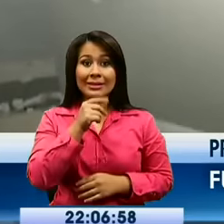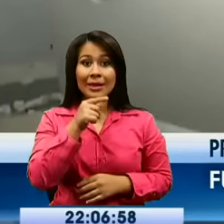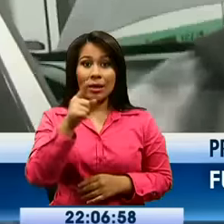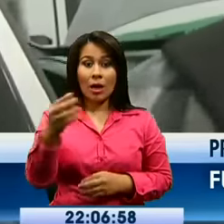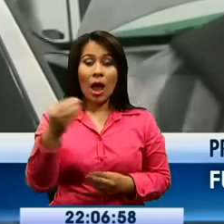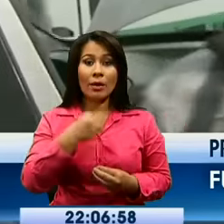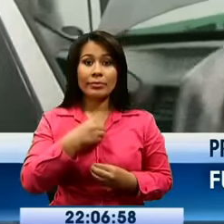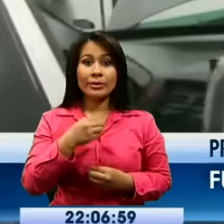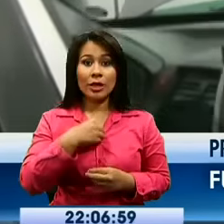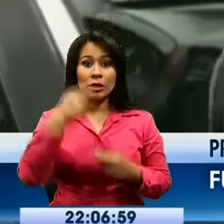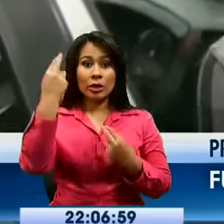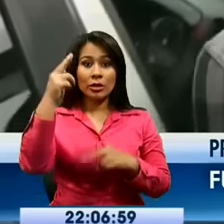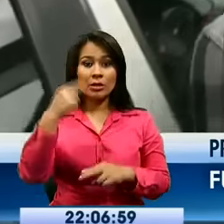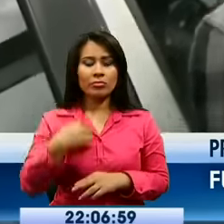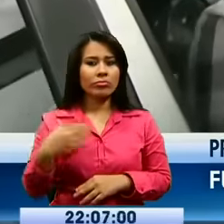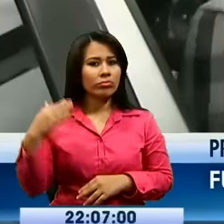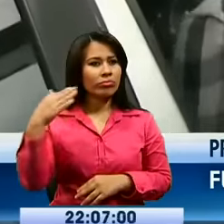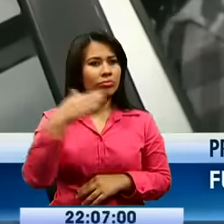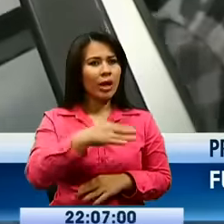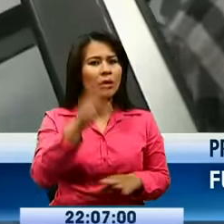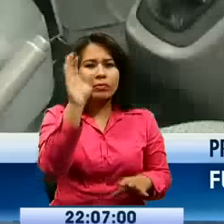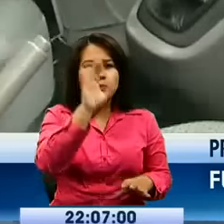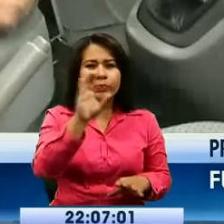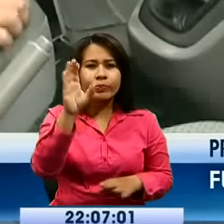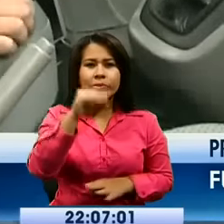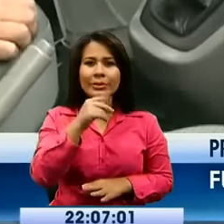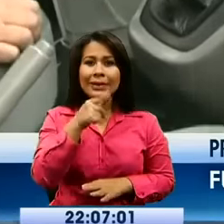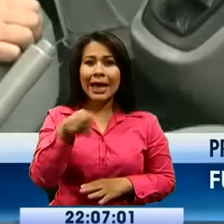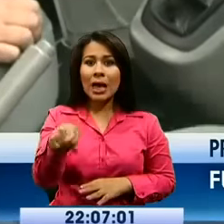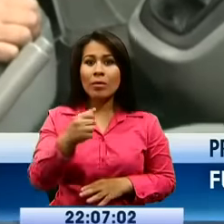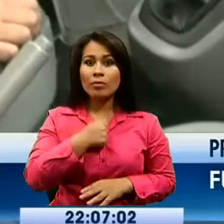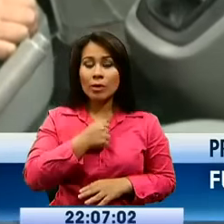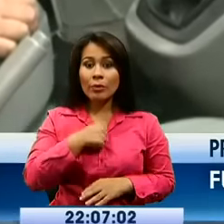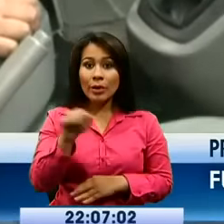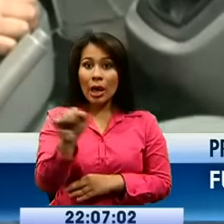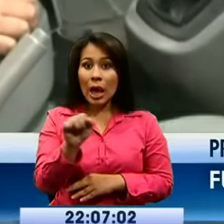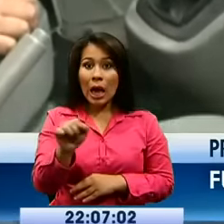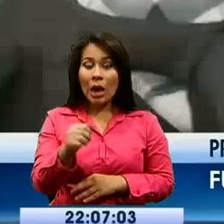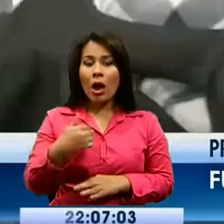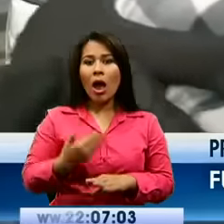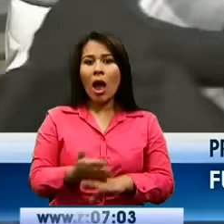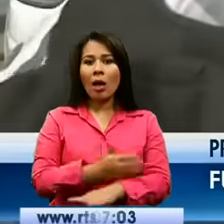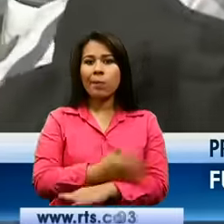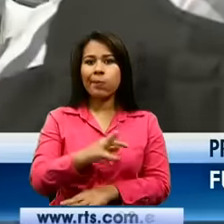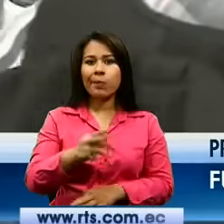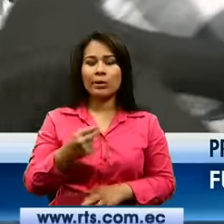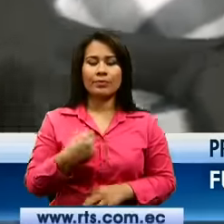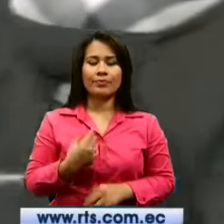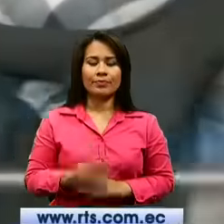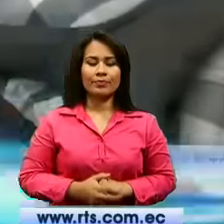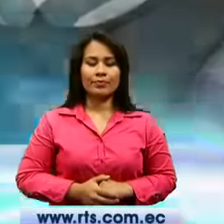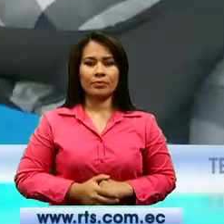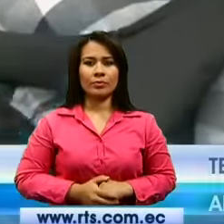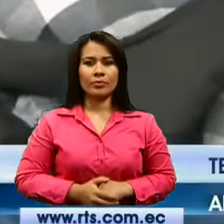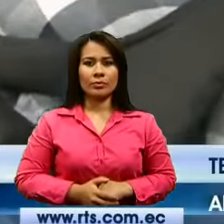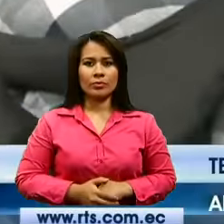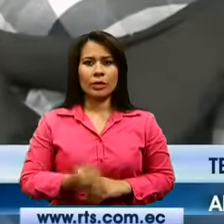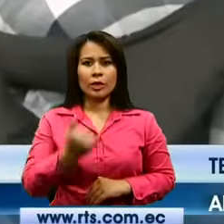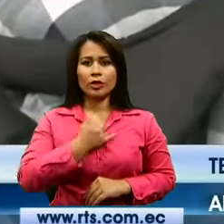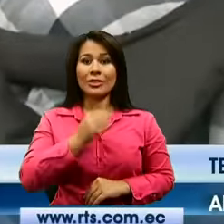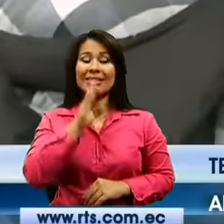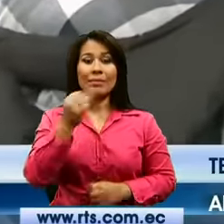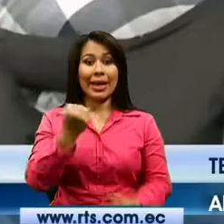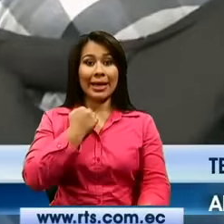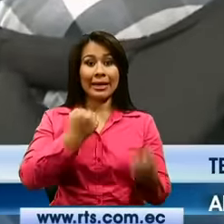noticia, se dirigió hasta la policía para verificar qué se trataba. De su mismo carro. Yo me dirigí a hacer yo siempre voy a hacer